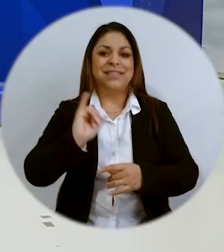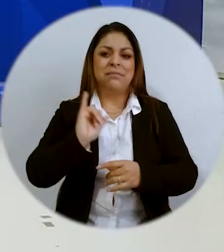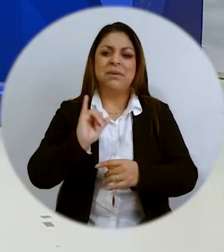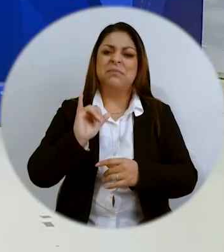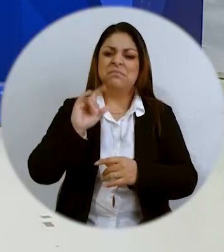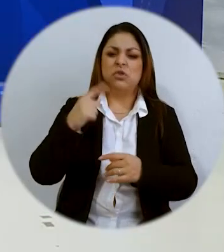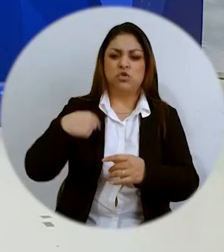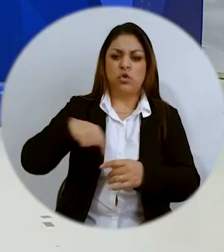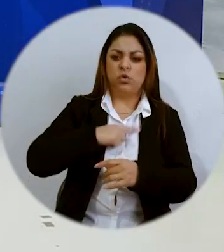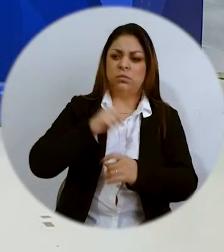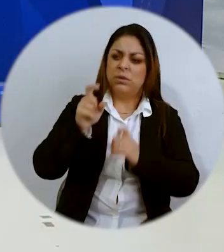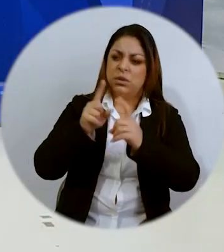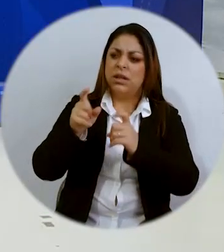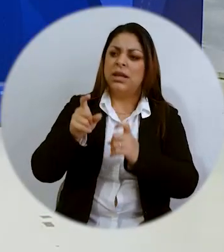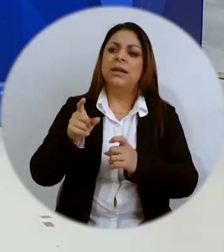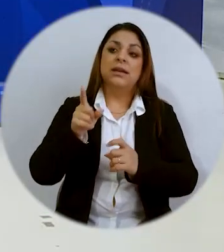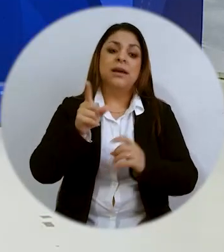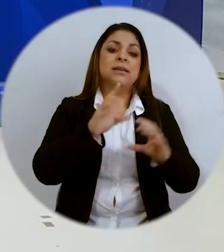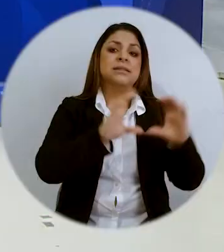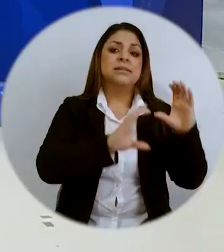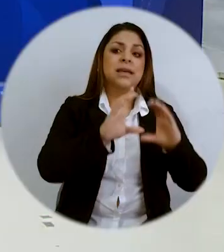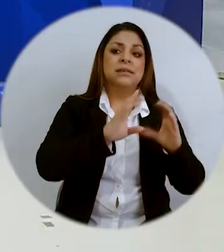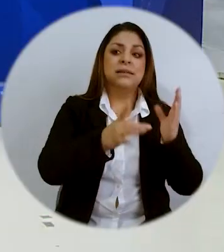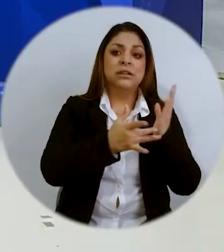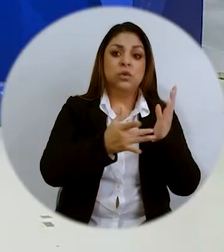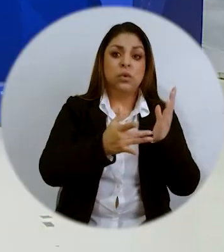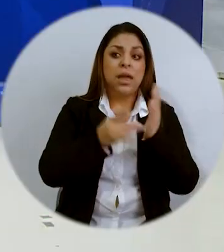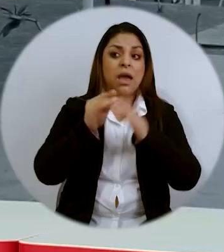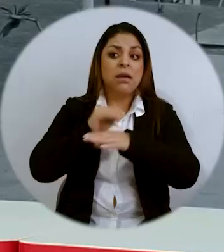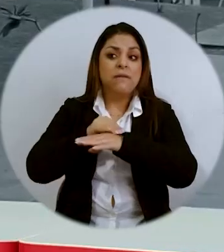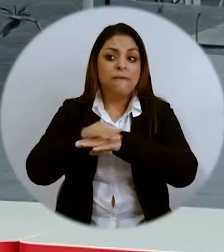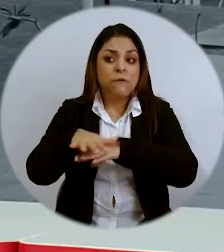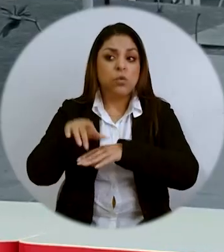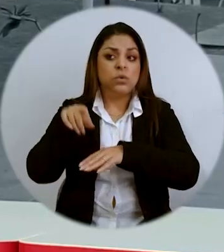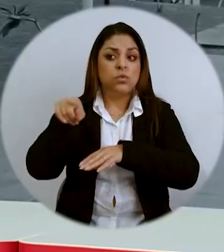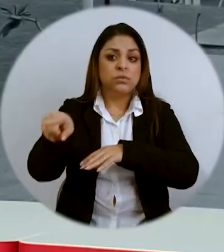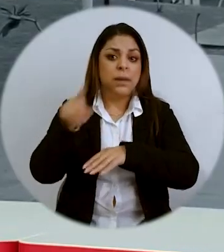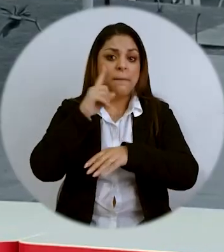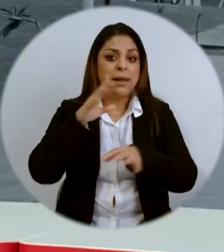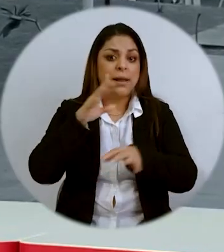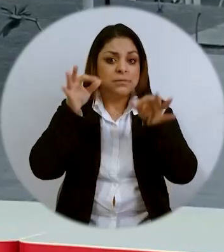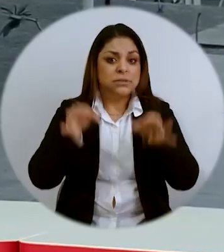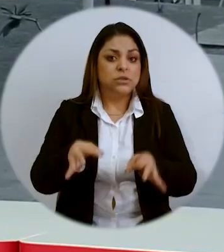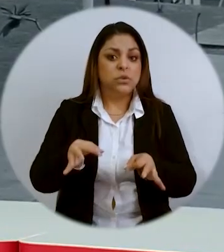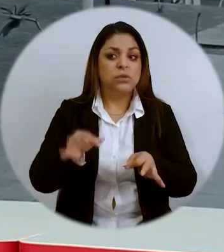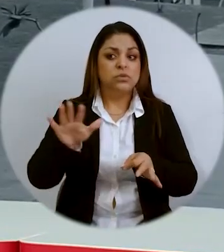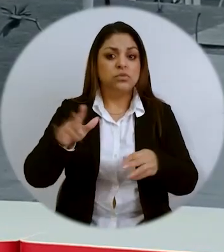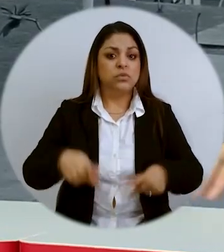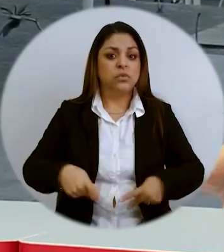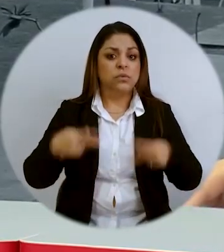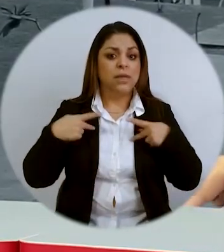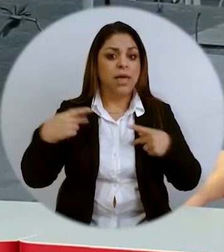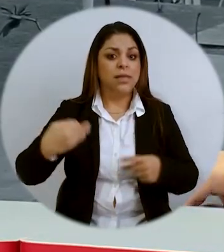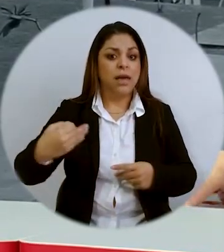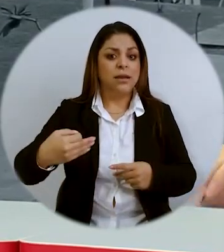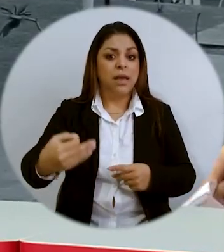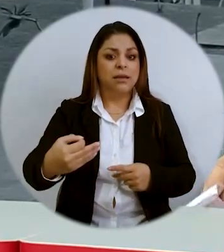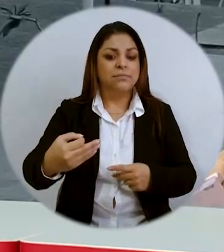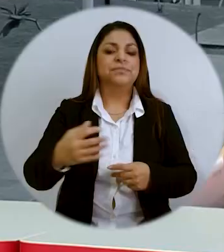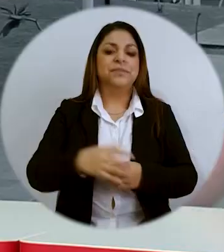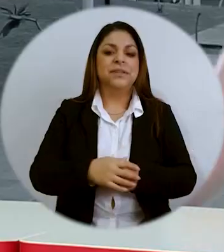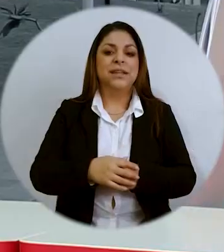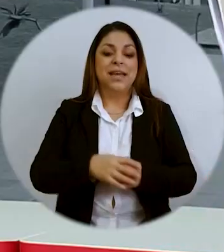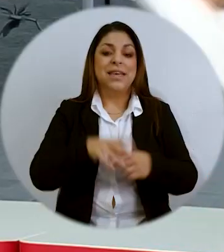tanta influencia tiene la ciencia y la tecnología sobre la toma de decisiones en su vida diaria. Y